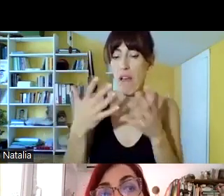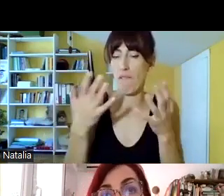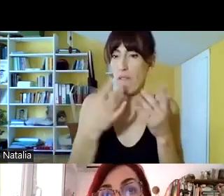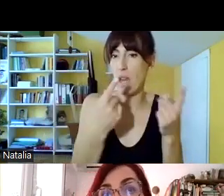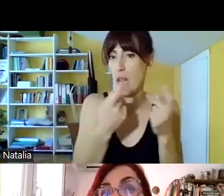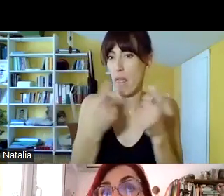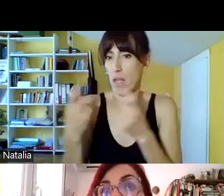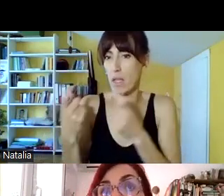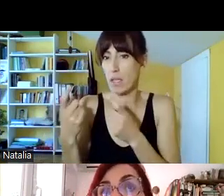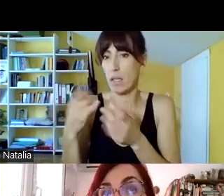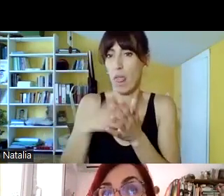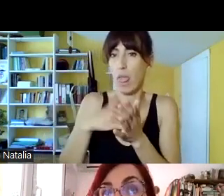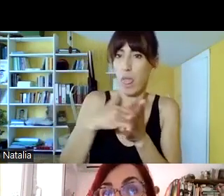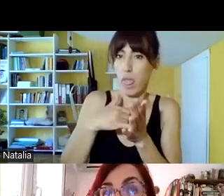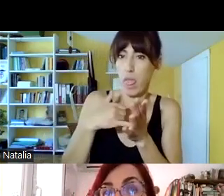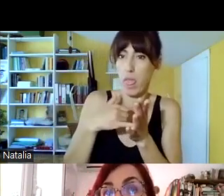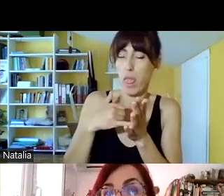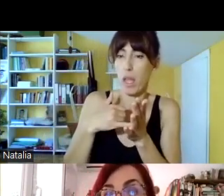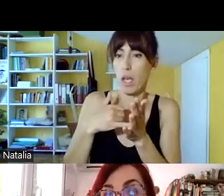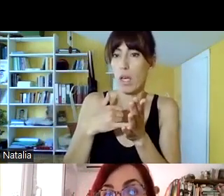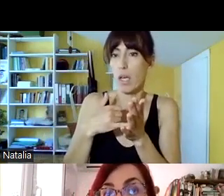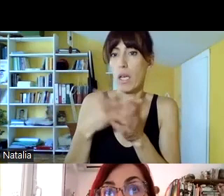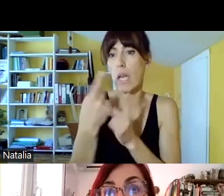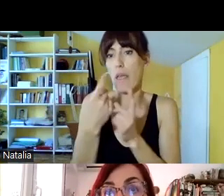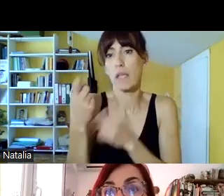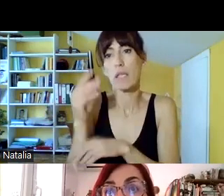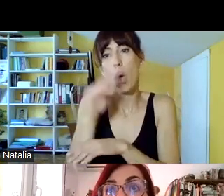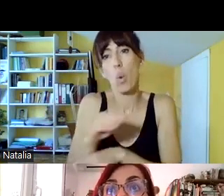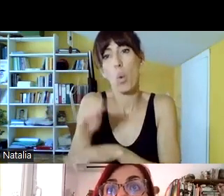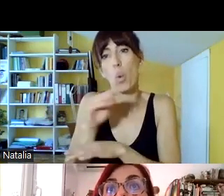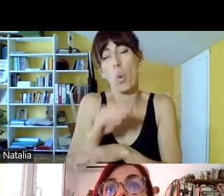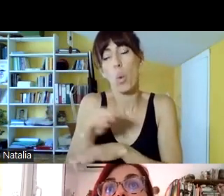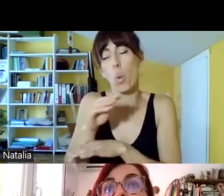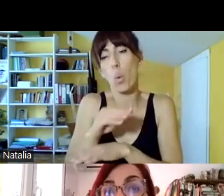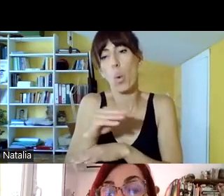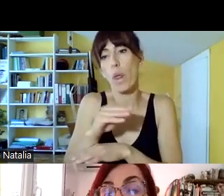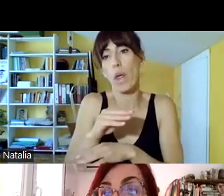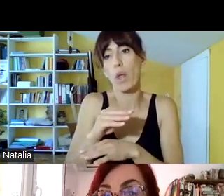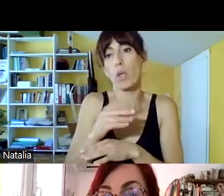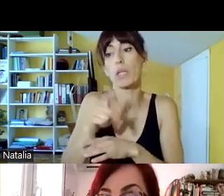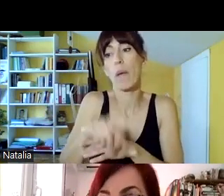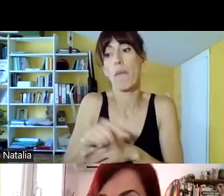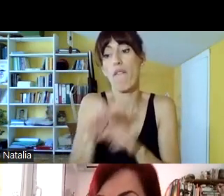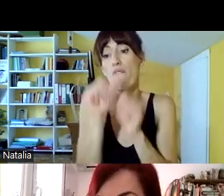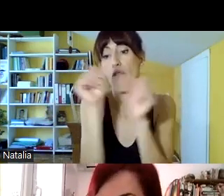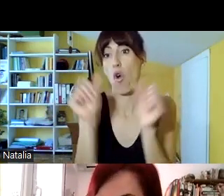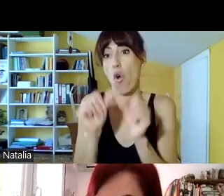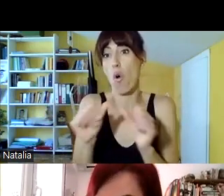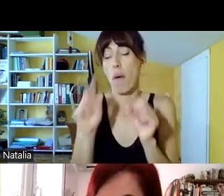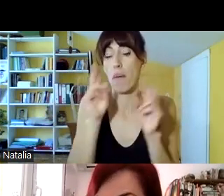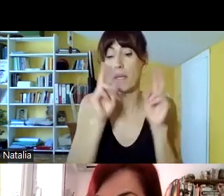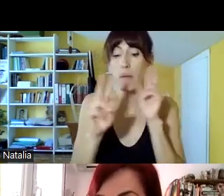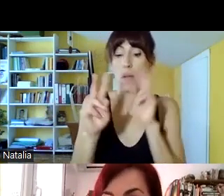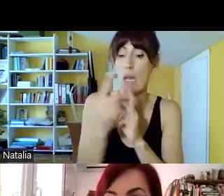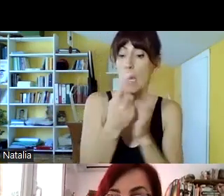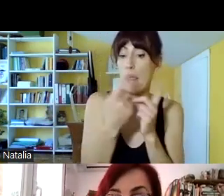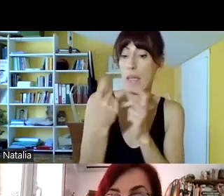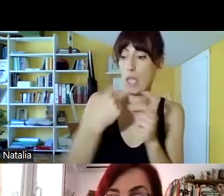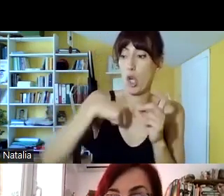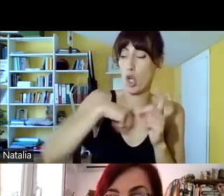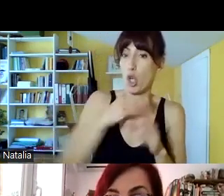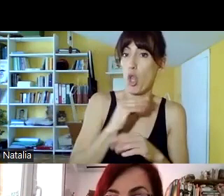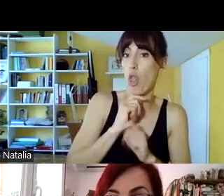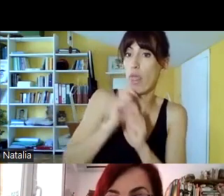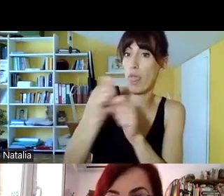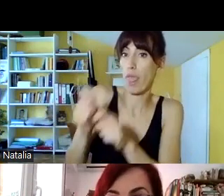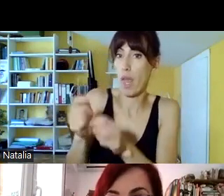conlleva mucha más vulnerabilidad y necesita muchos más cuidados, y como una forma de visibilizar que los necesita para prestarlos, pero por